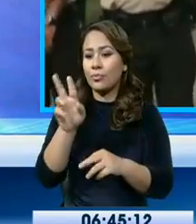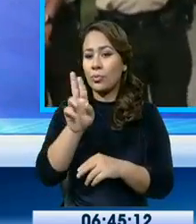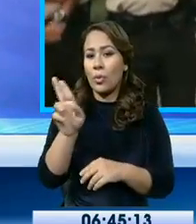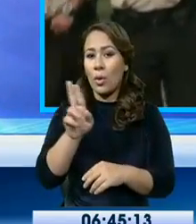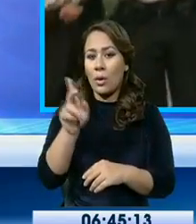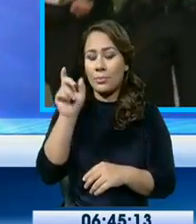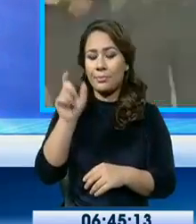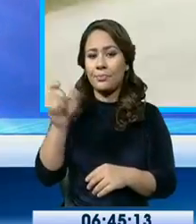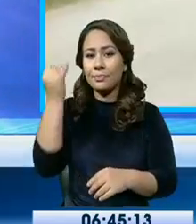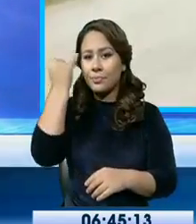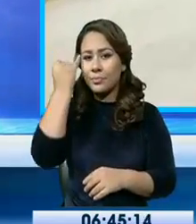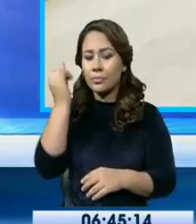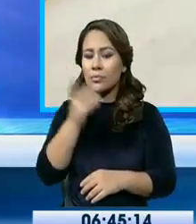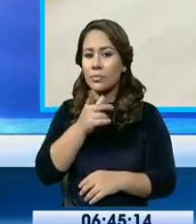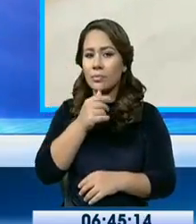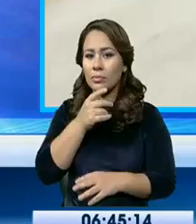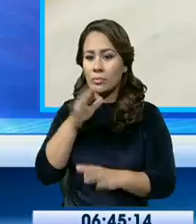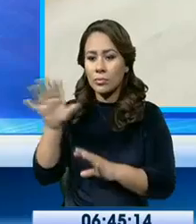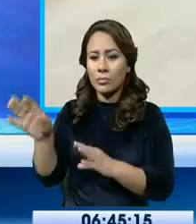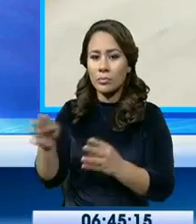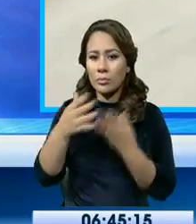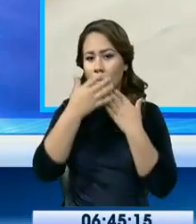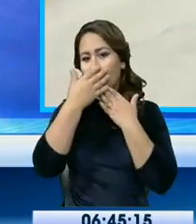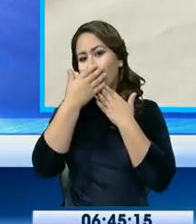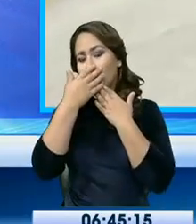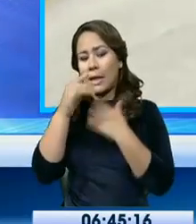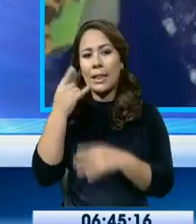el traslado del cuerpo a la menor hasta donde fue